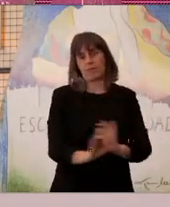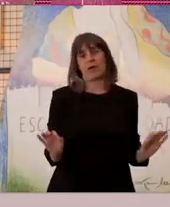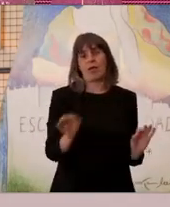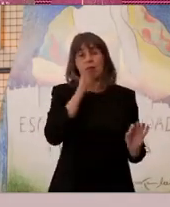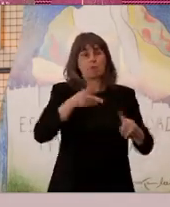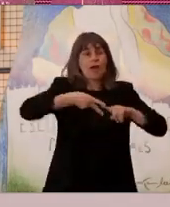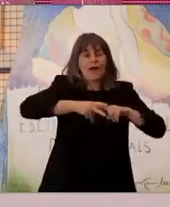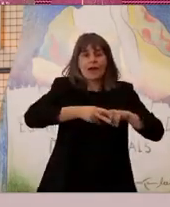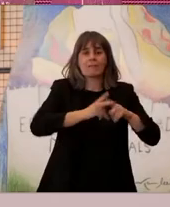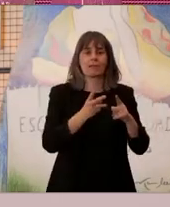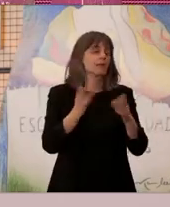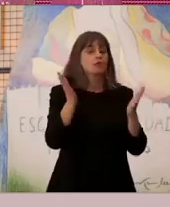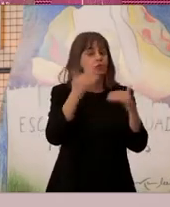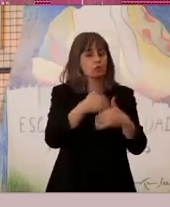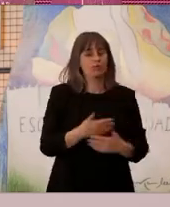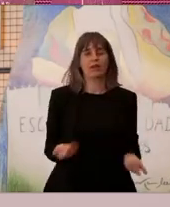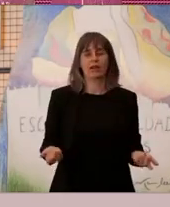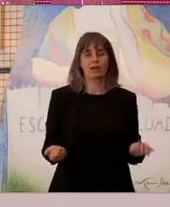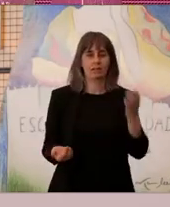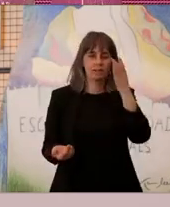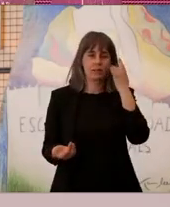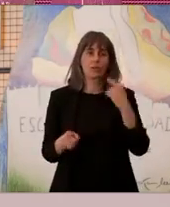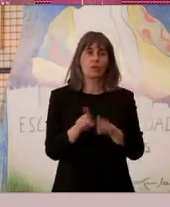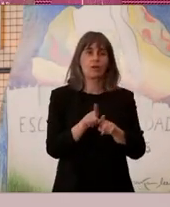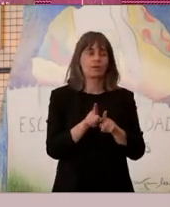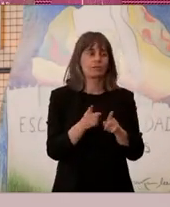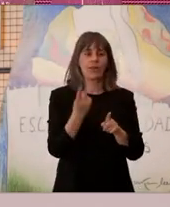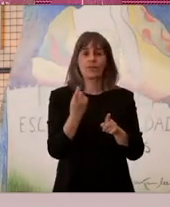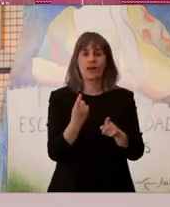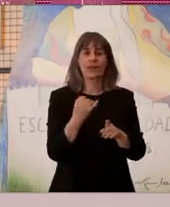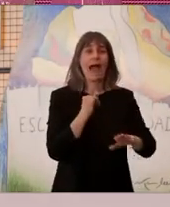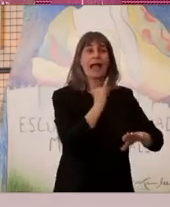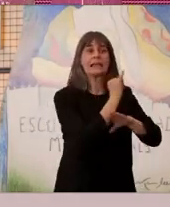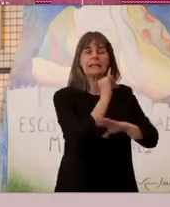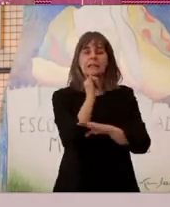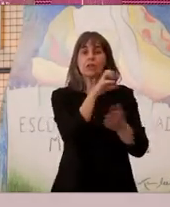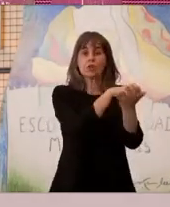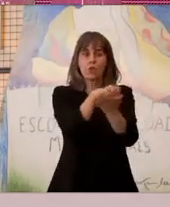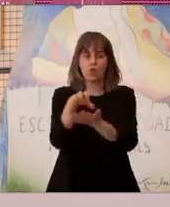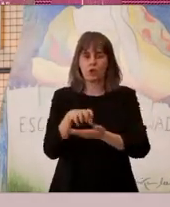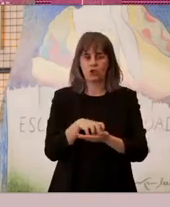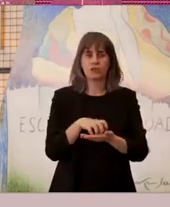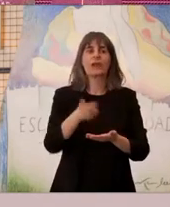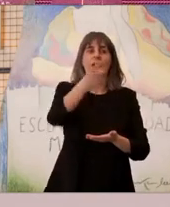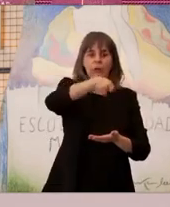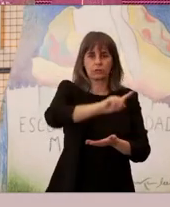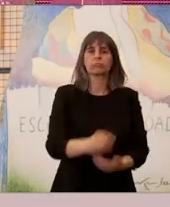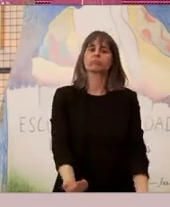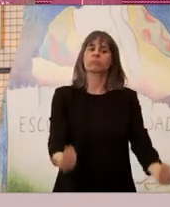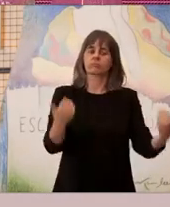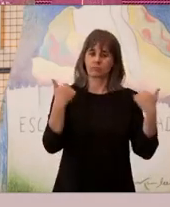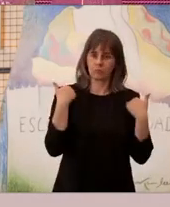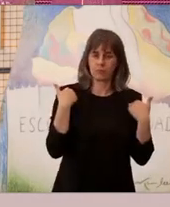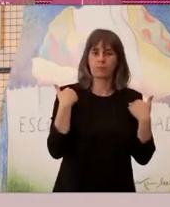el engranaje con las instituciones que son las que tan capacitadas y